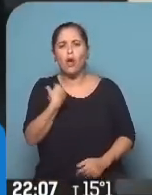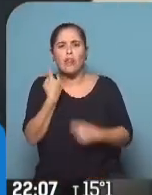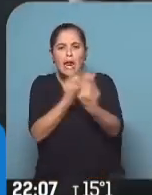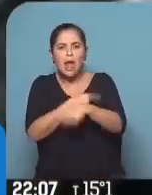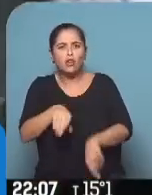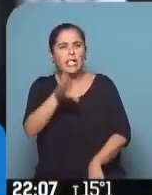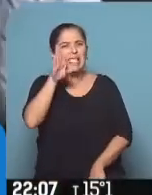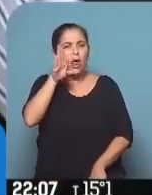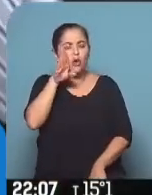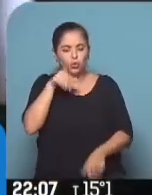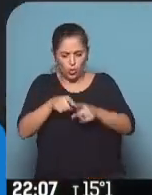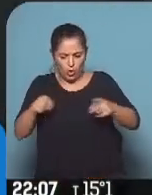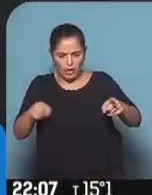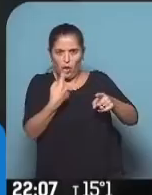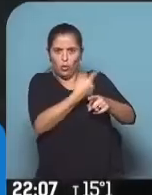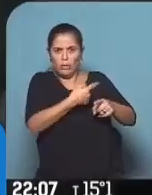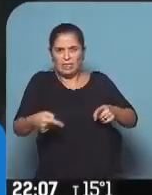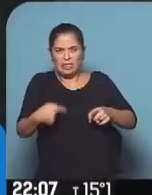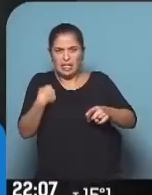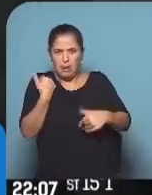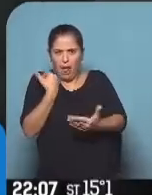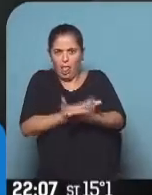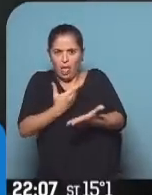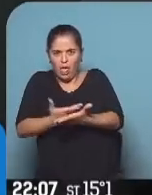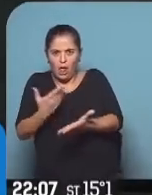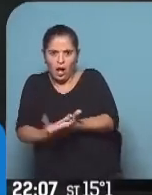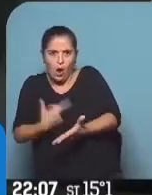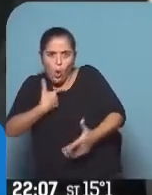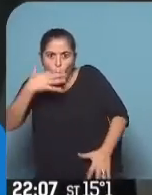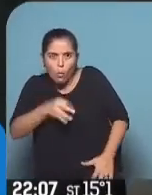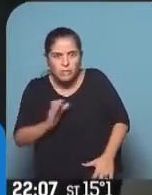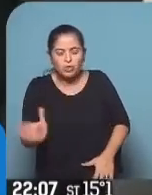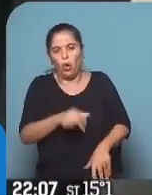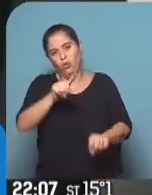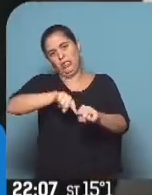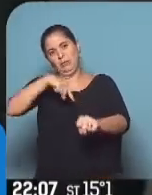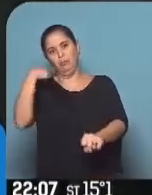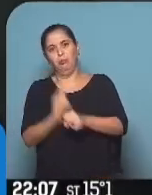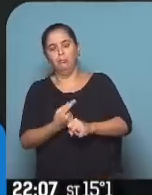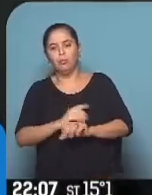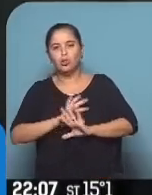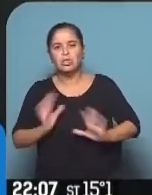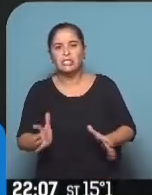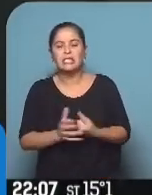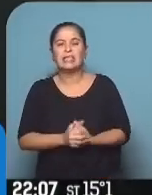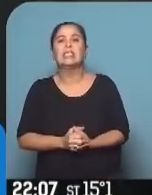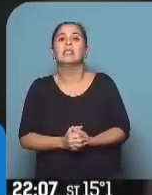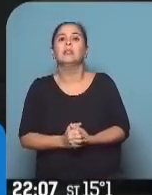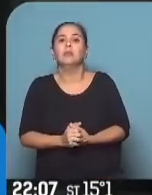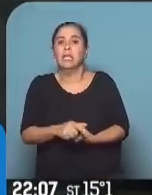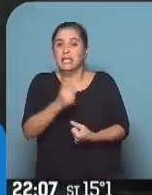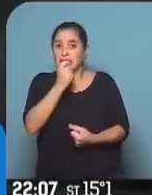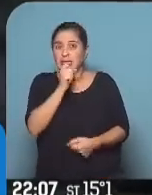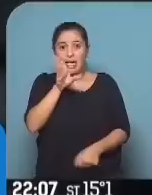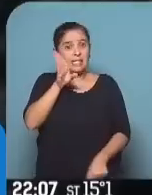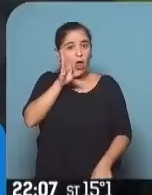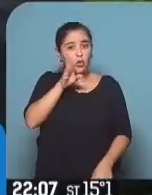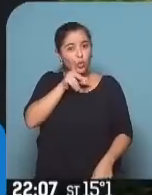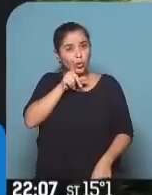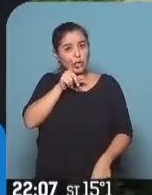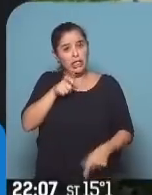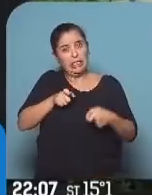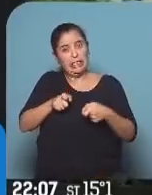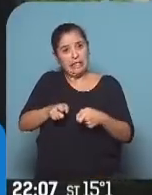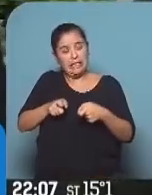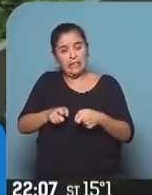Unidos en una semana y bajo presión de más aranceles. Su pretensión de máxima es que los norteamericanos eliminen del todo esos